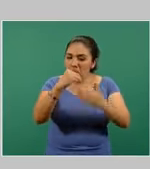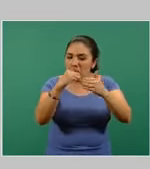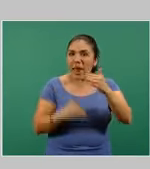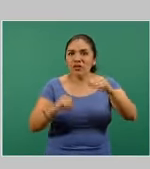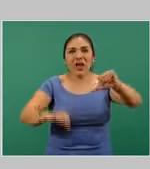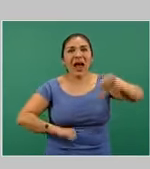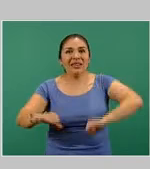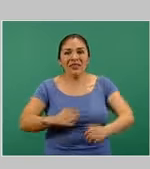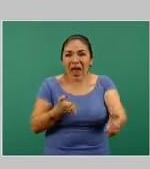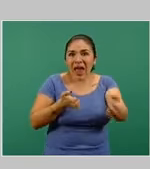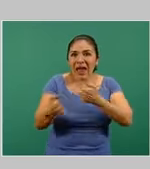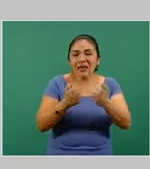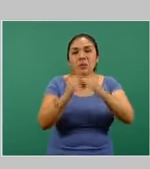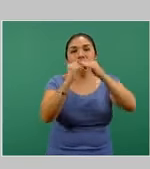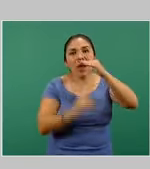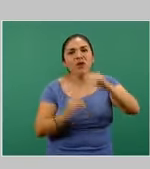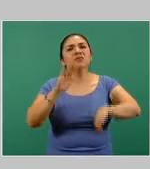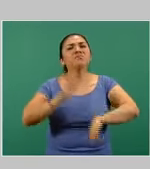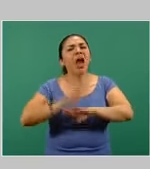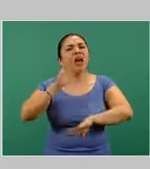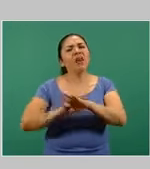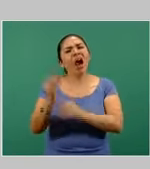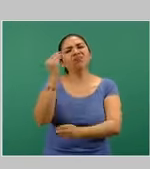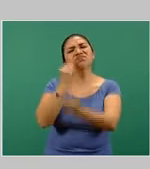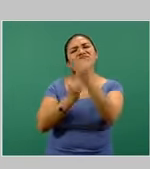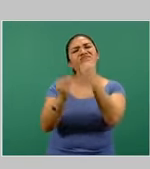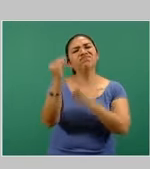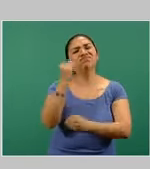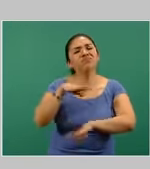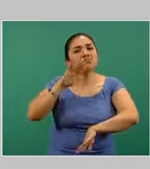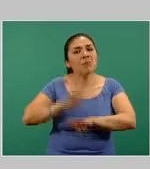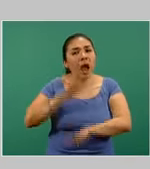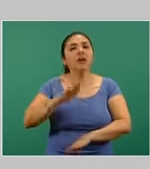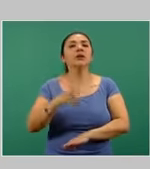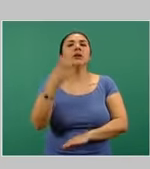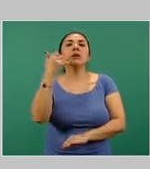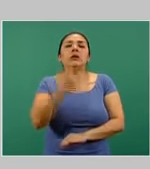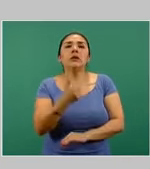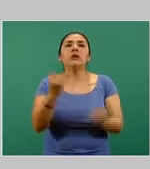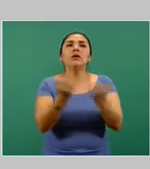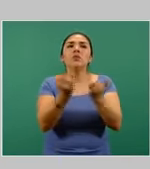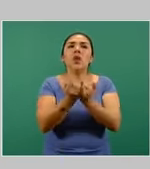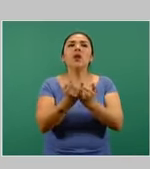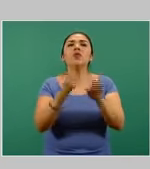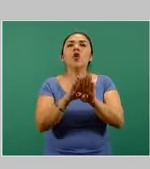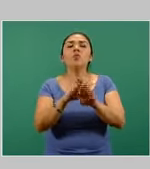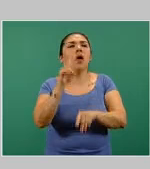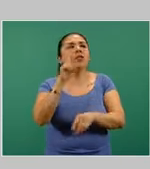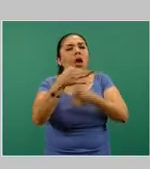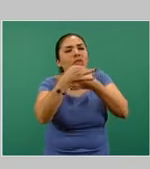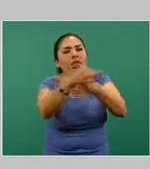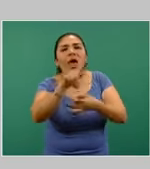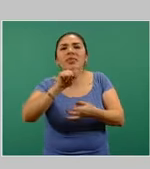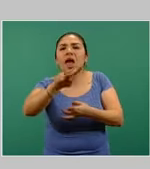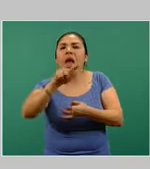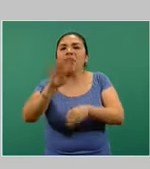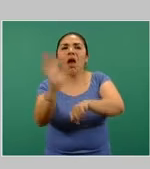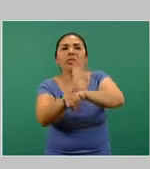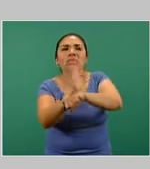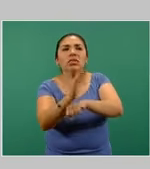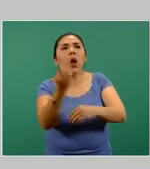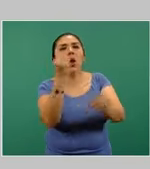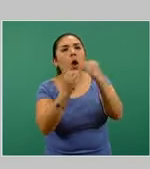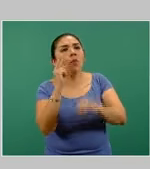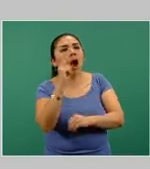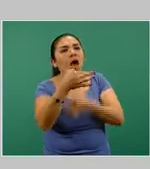física, aumento del consumo de comida chatarra, una mayor exposición a la mercadotecnia de comida chatarra que, como sabemos, es